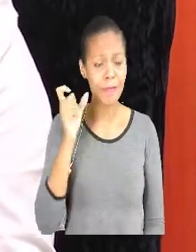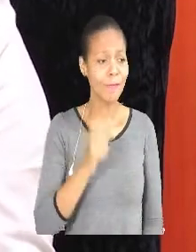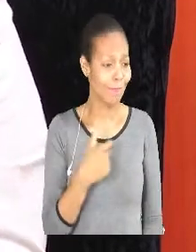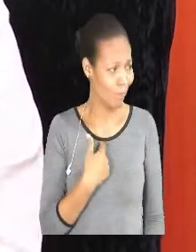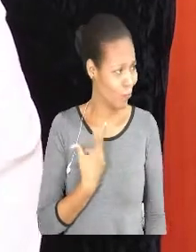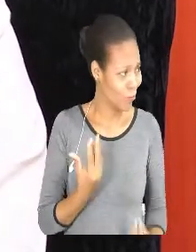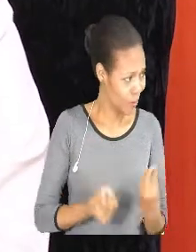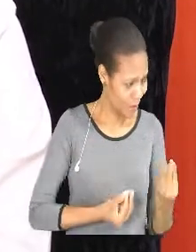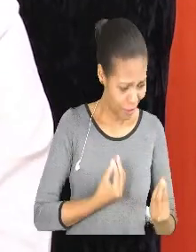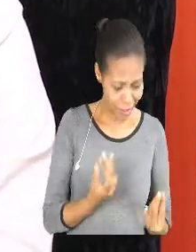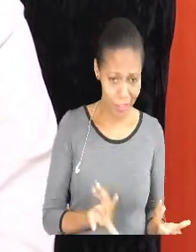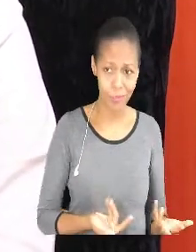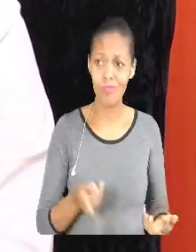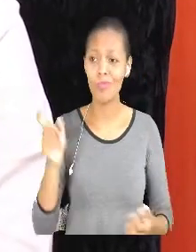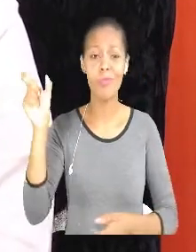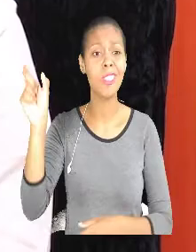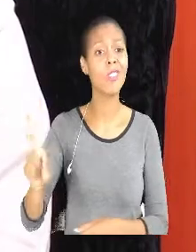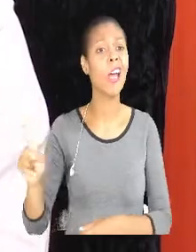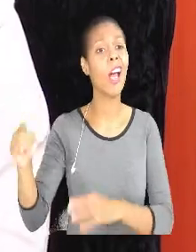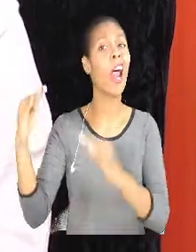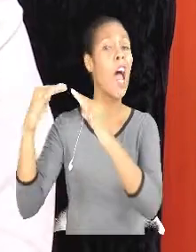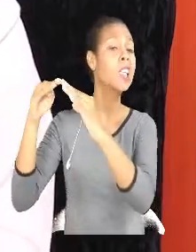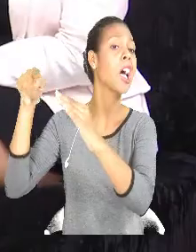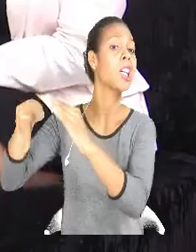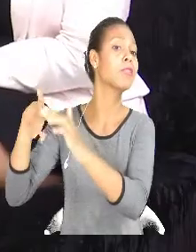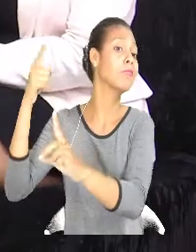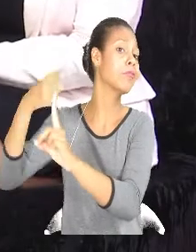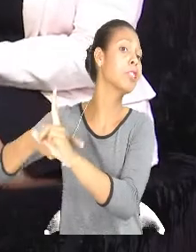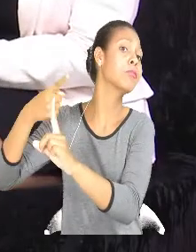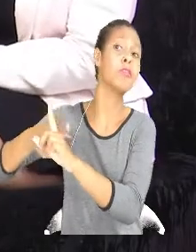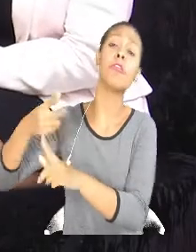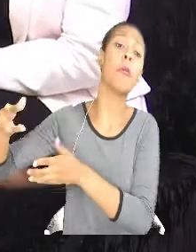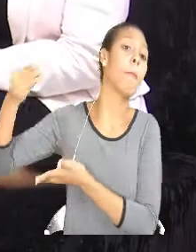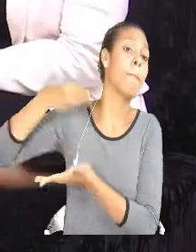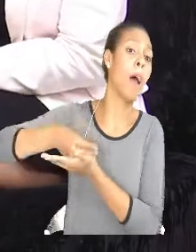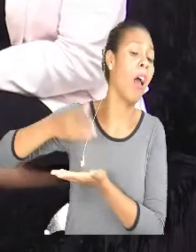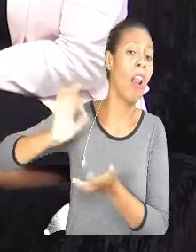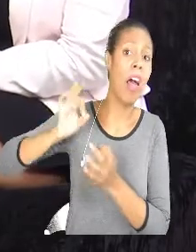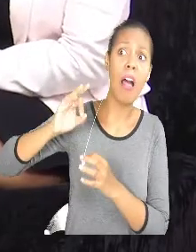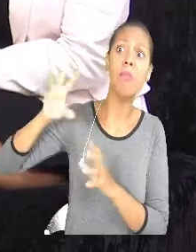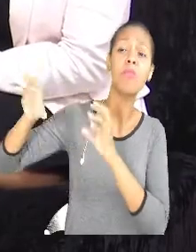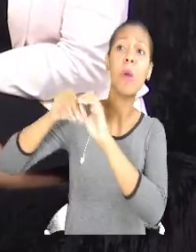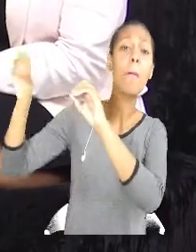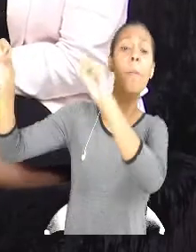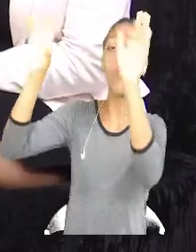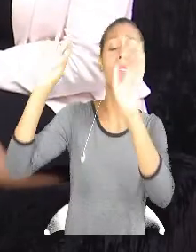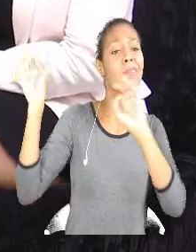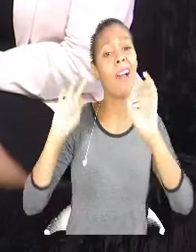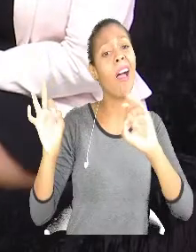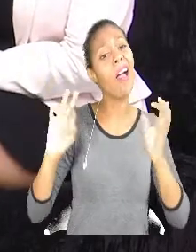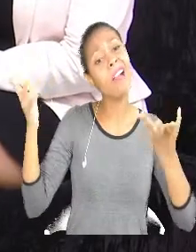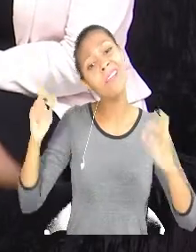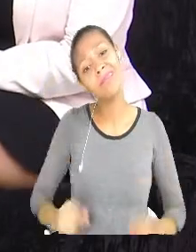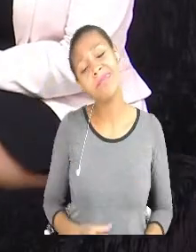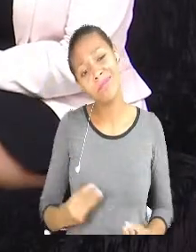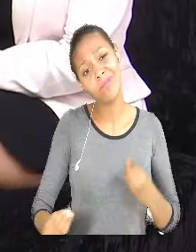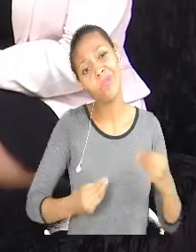ese inquilino o con ese arrendatario que tienen en su casa y que no les paga, que no se va, que no les da una solución.